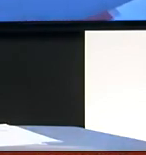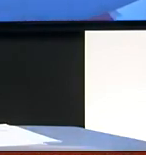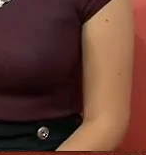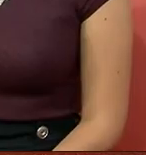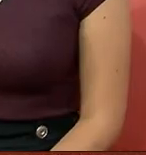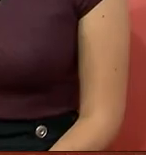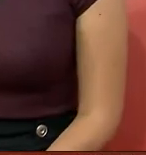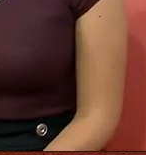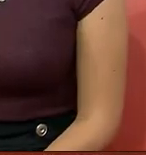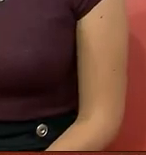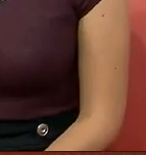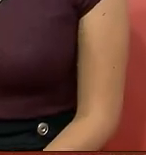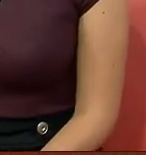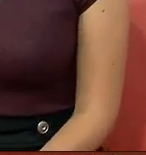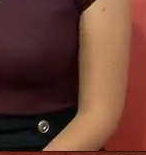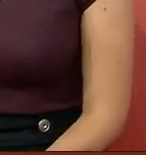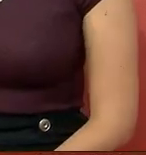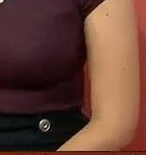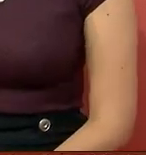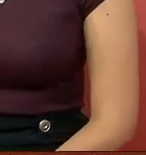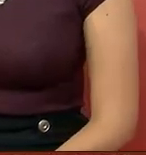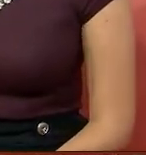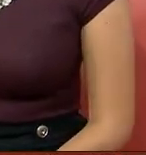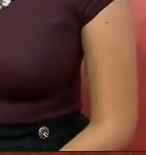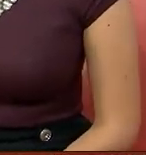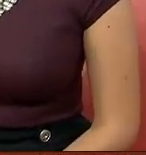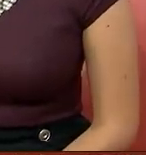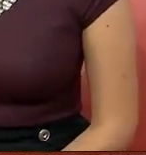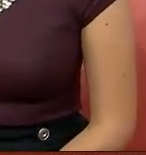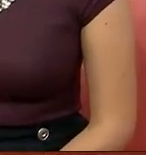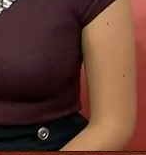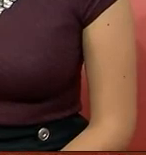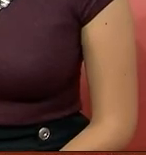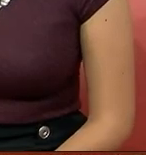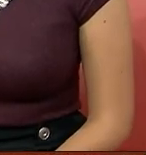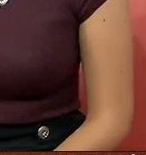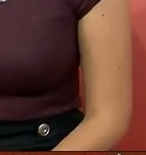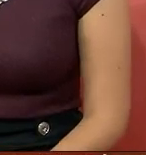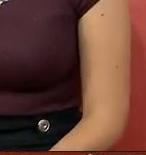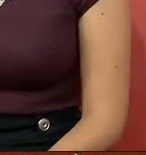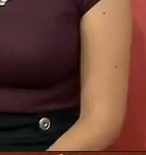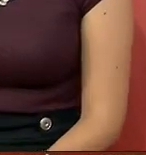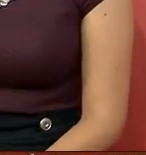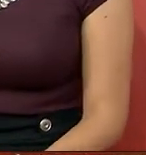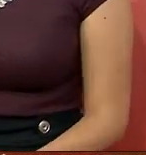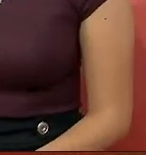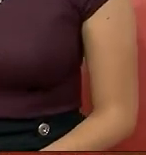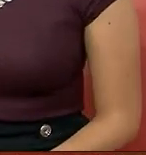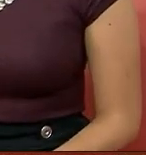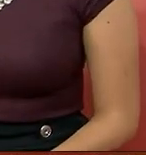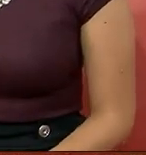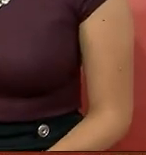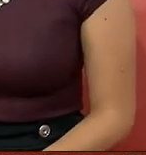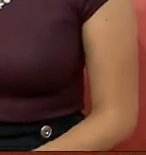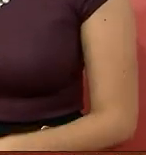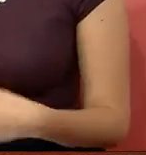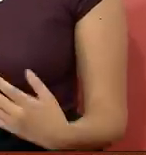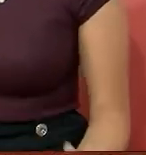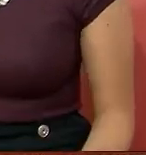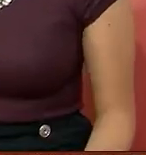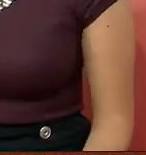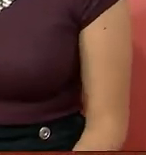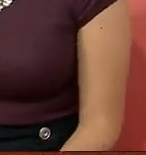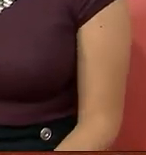miércoles. Muy buenos días, Omar, Pati, el gusto por supuesto es todo mío de saludarlos esta mañana. Y bueno,